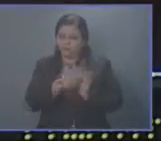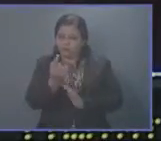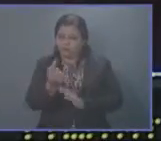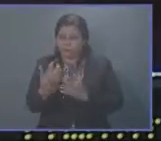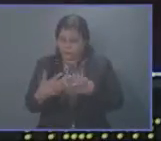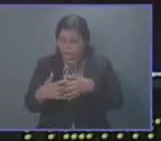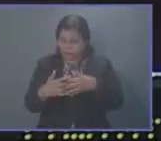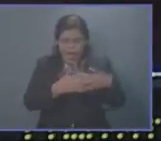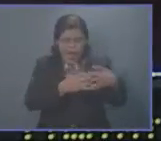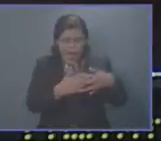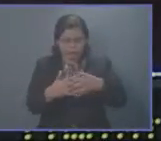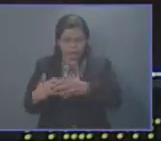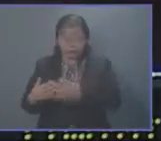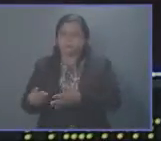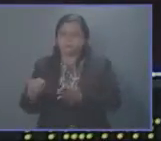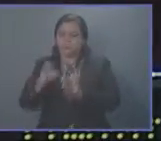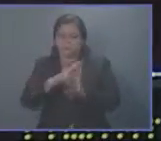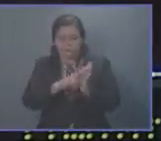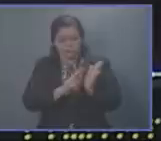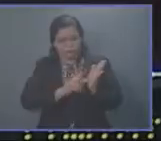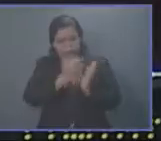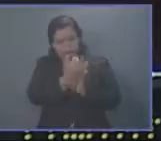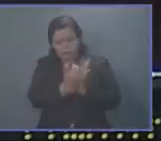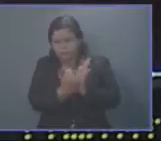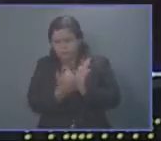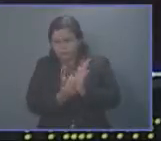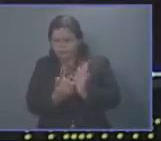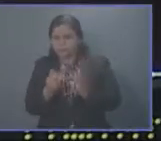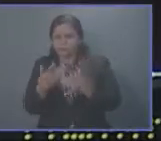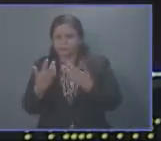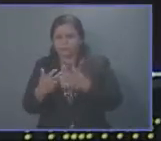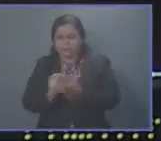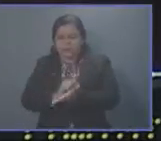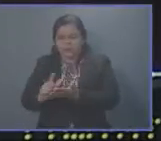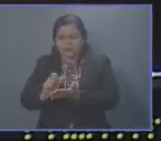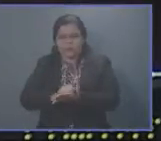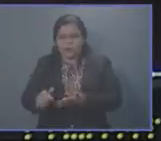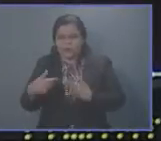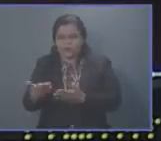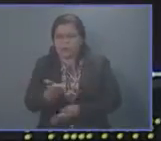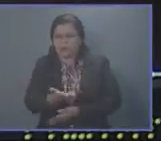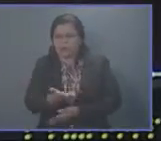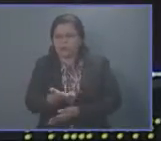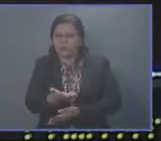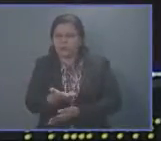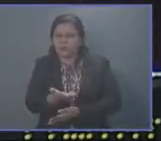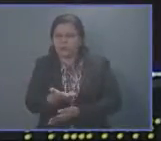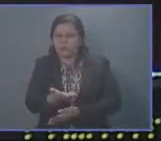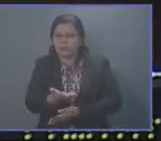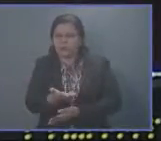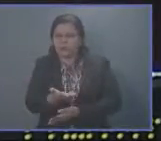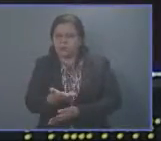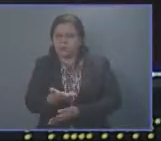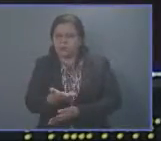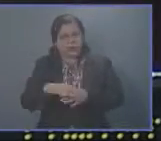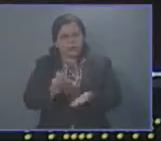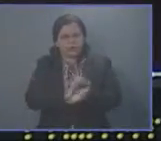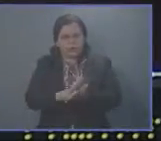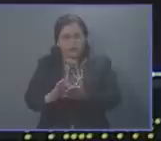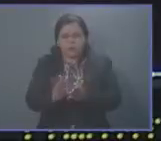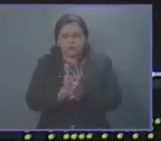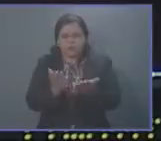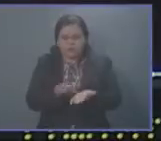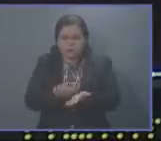que están registradas en el programa Dotación de Uniformes, Zapatos y Útiles Escolares, que generan